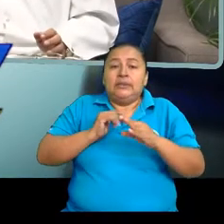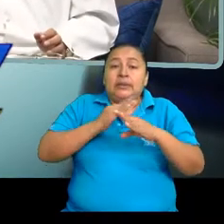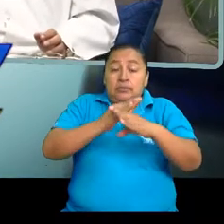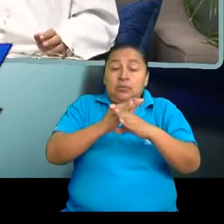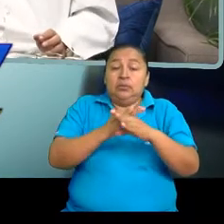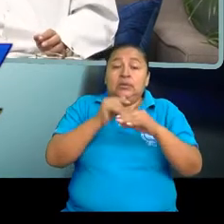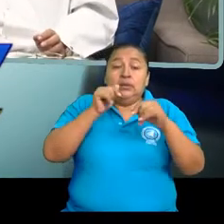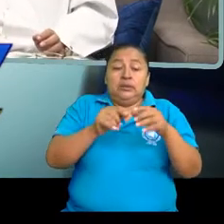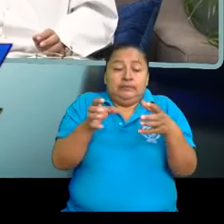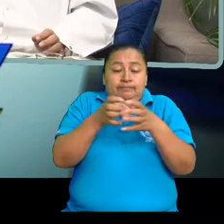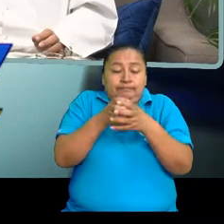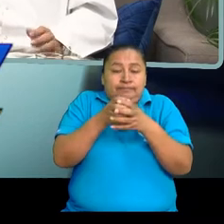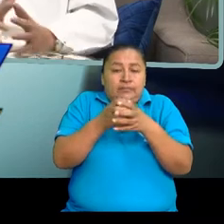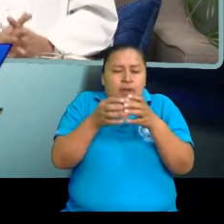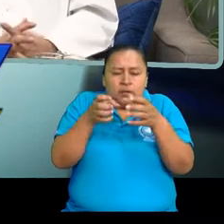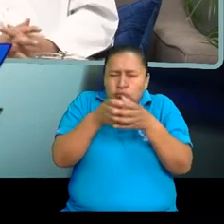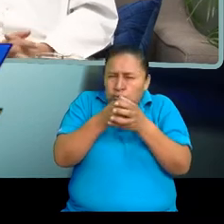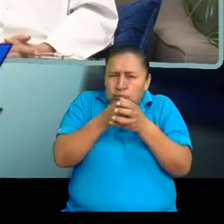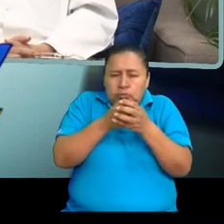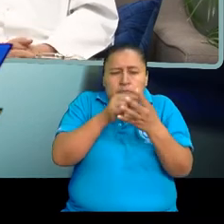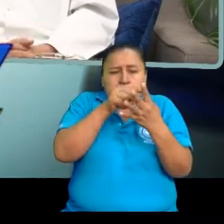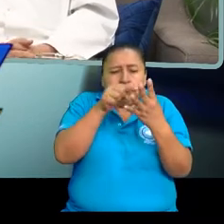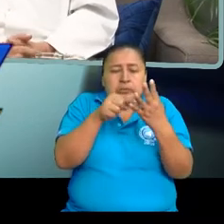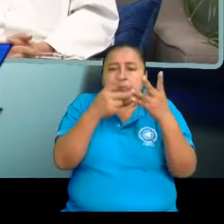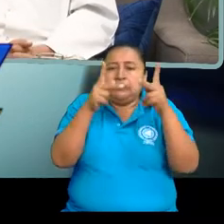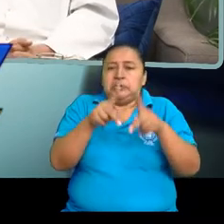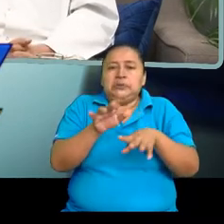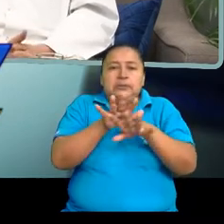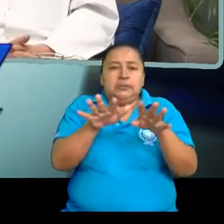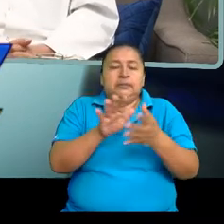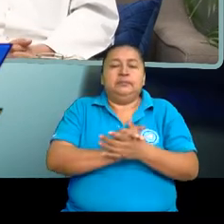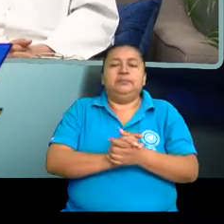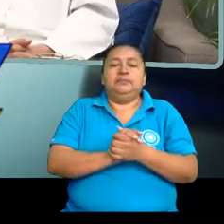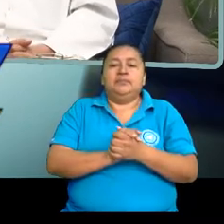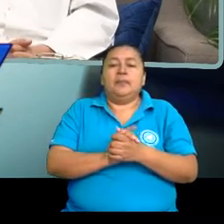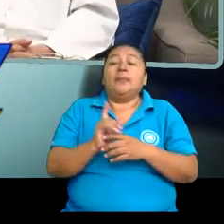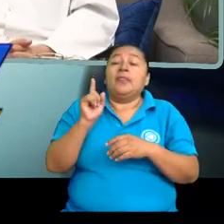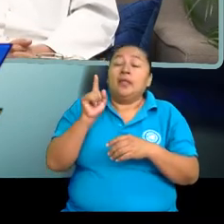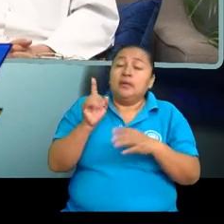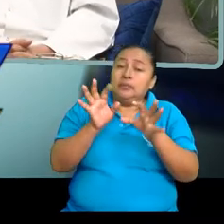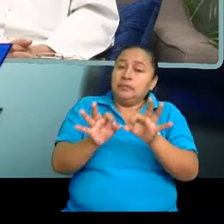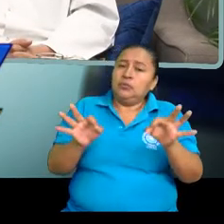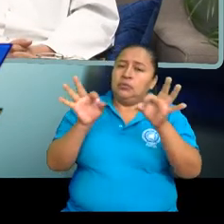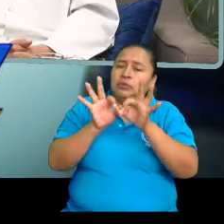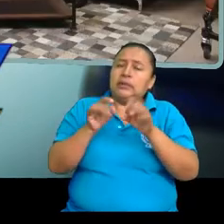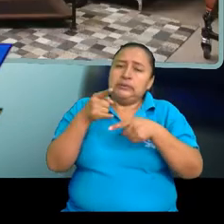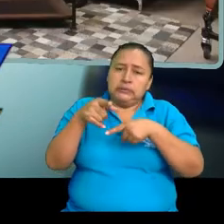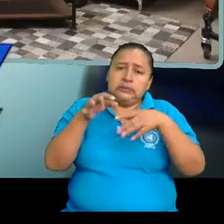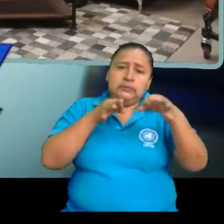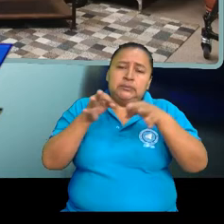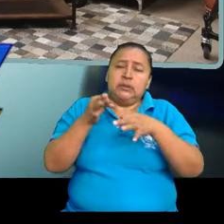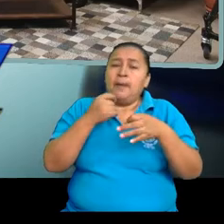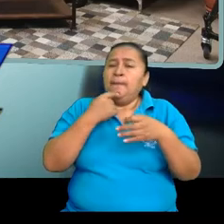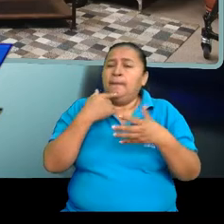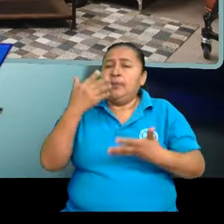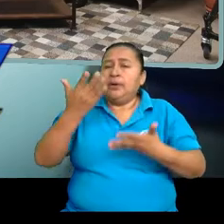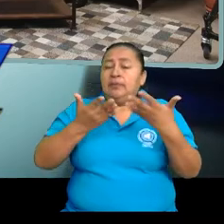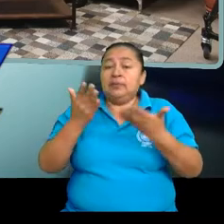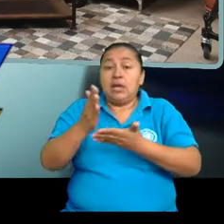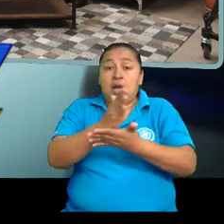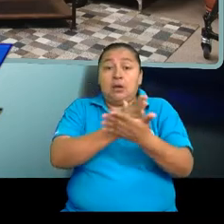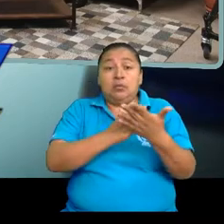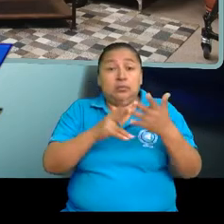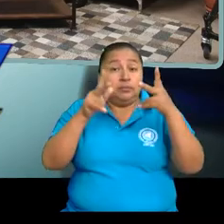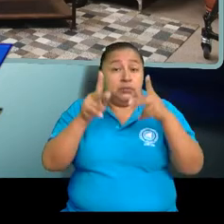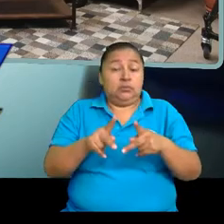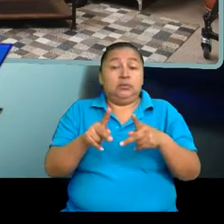nivel de casos importados. Y es importante también esa explicación, porque de repente algunas personas,